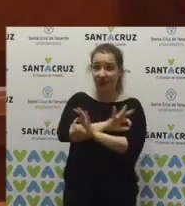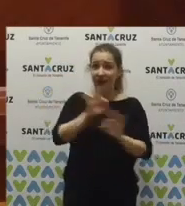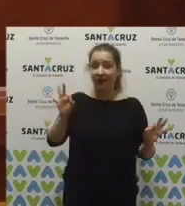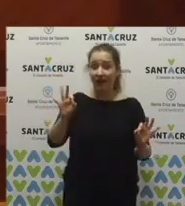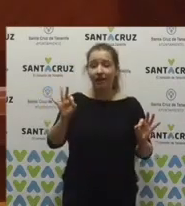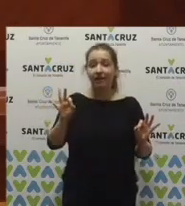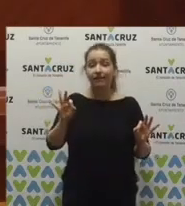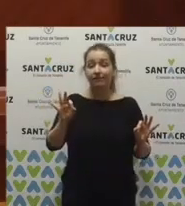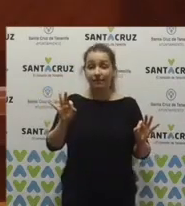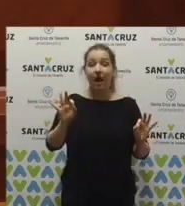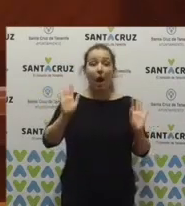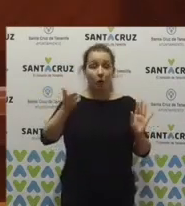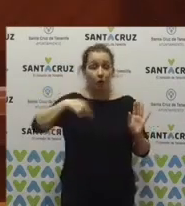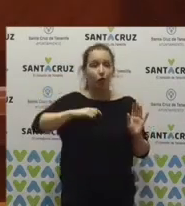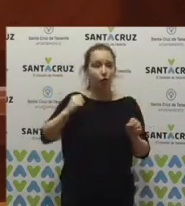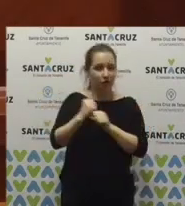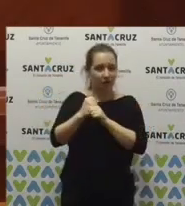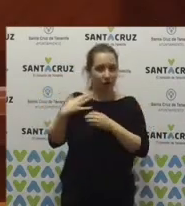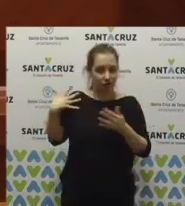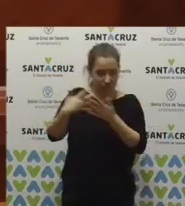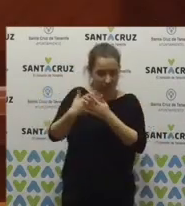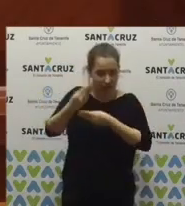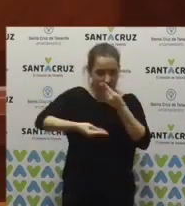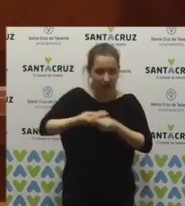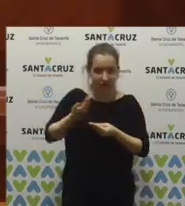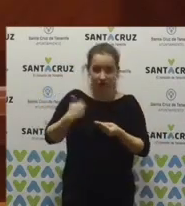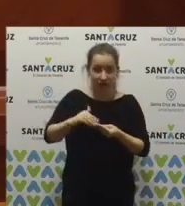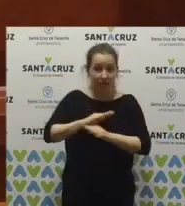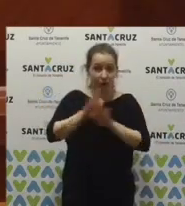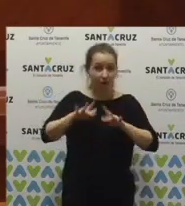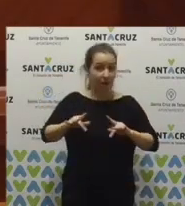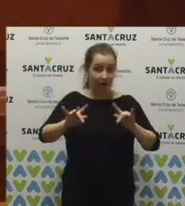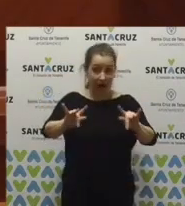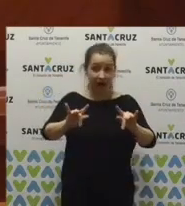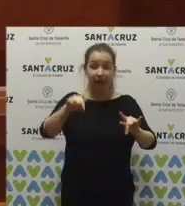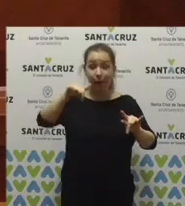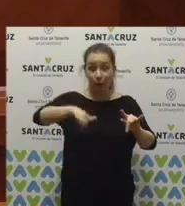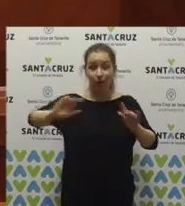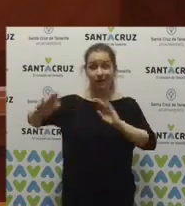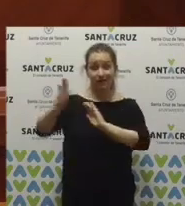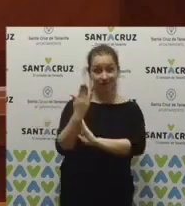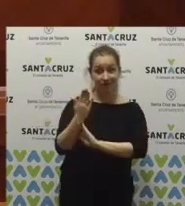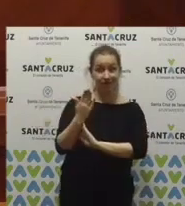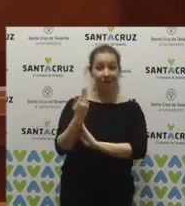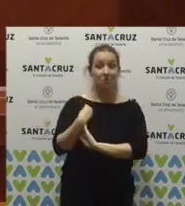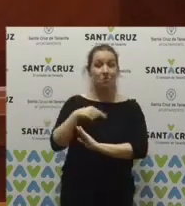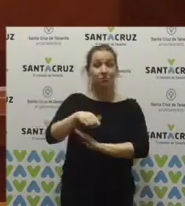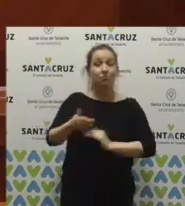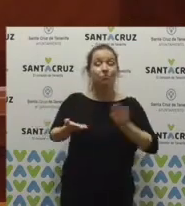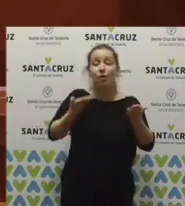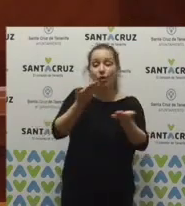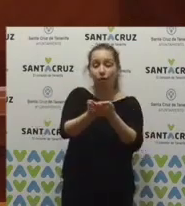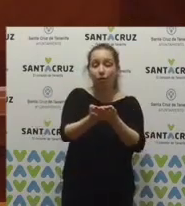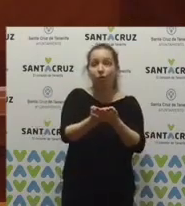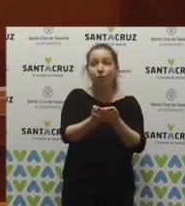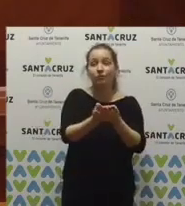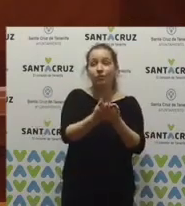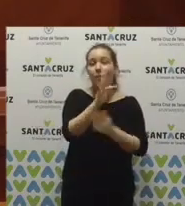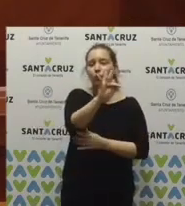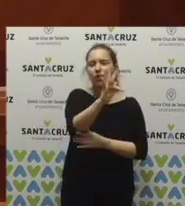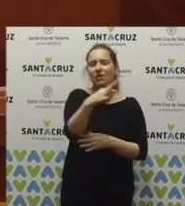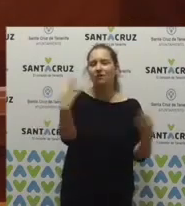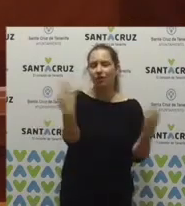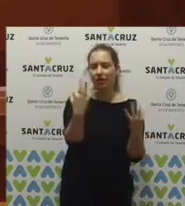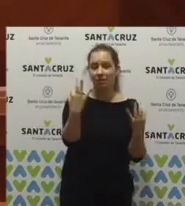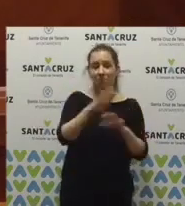ya se vería hecho y es lo que hoy la trae aquí eres una emoción que en la parte positiva recoge el consenso